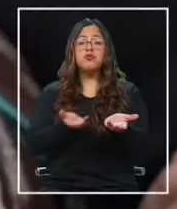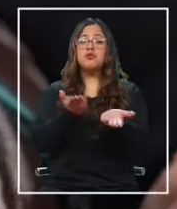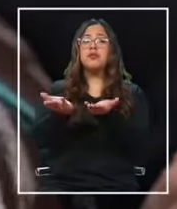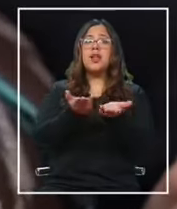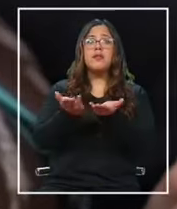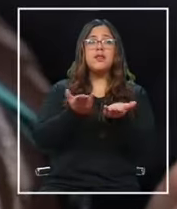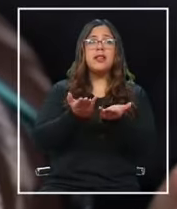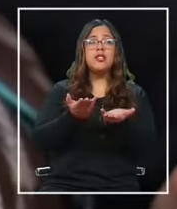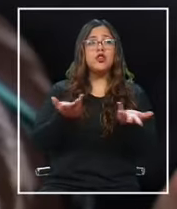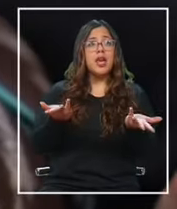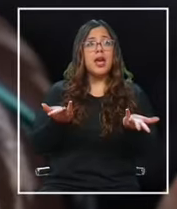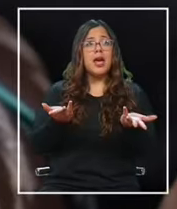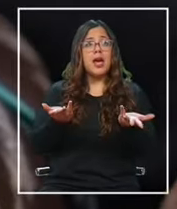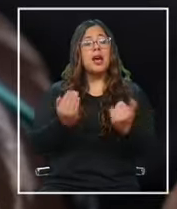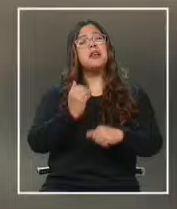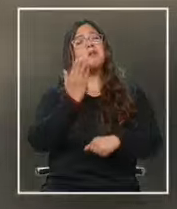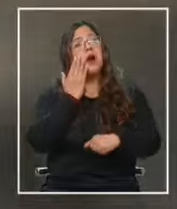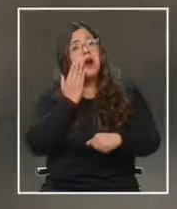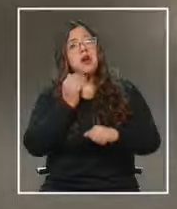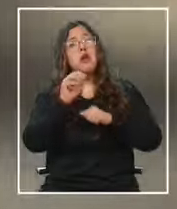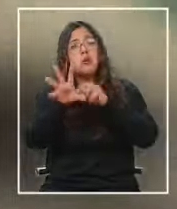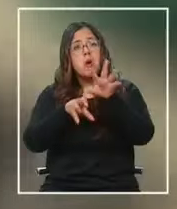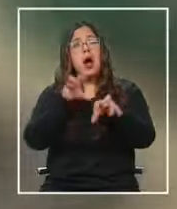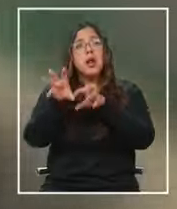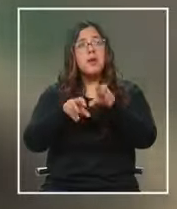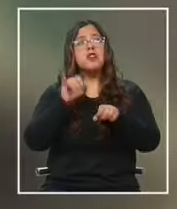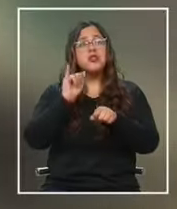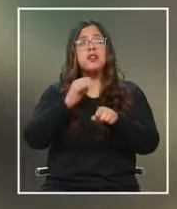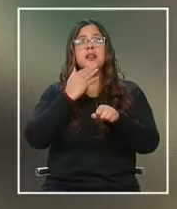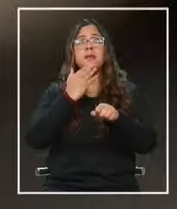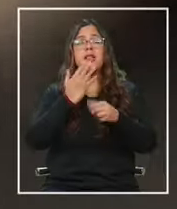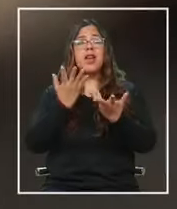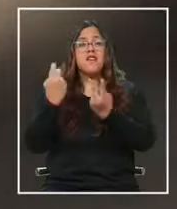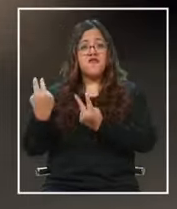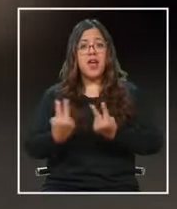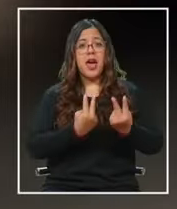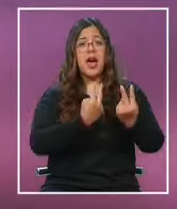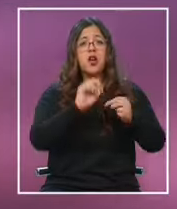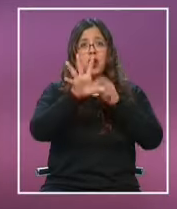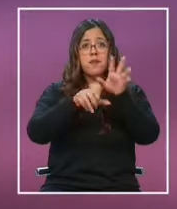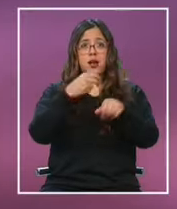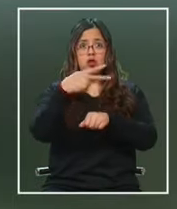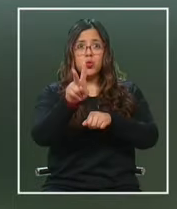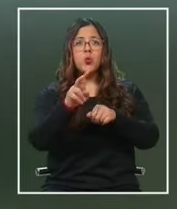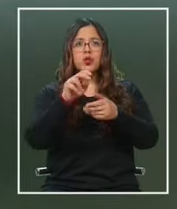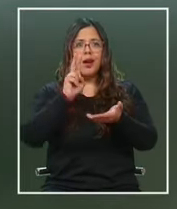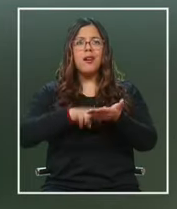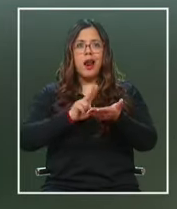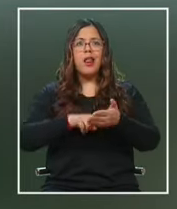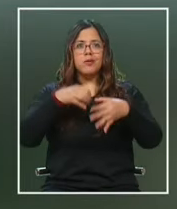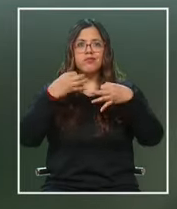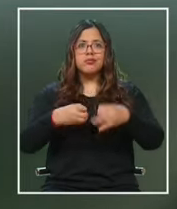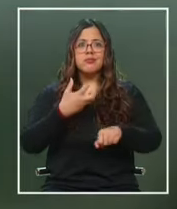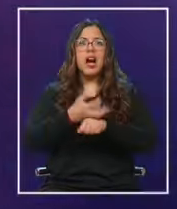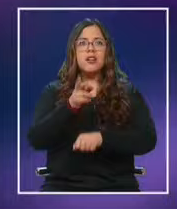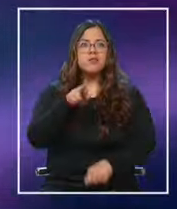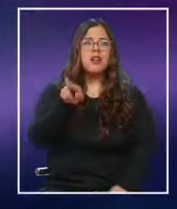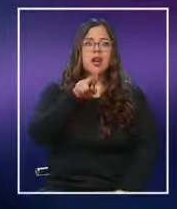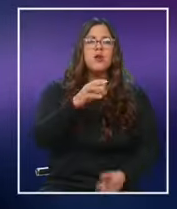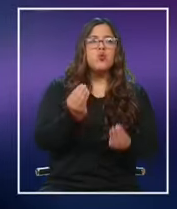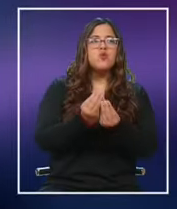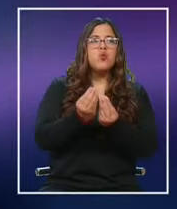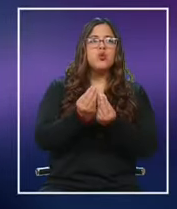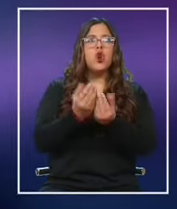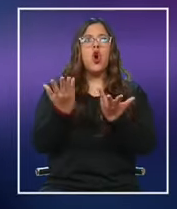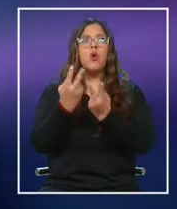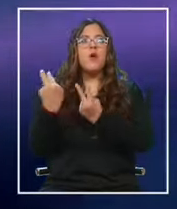Servicios pet friendly que van al alza. Incluso viajar junto a tu mascota es hoy una realidad cada vez más común. ¿Cómo